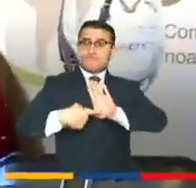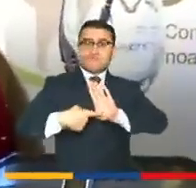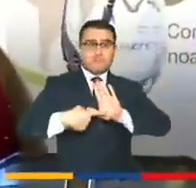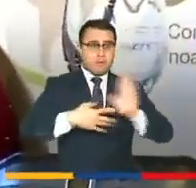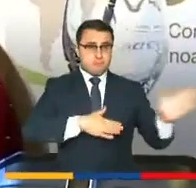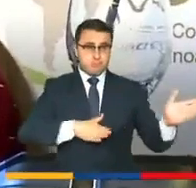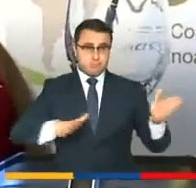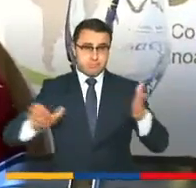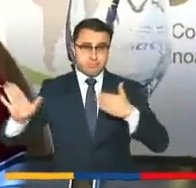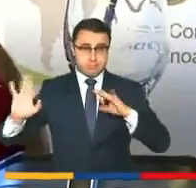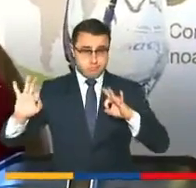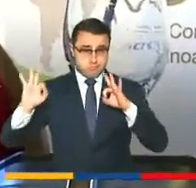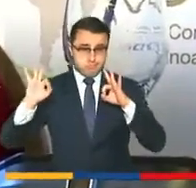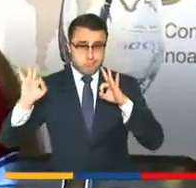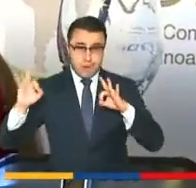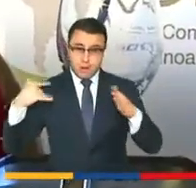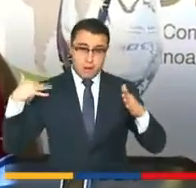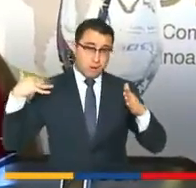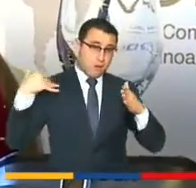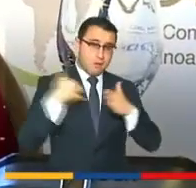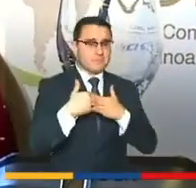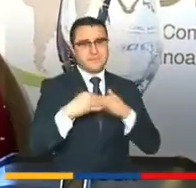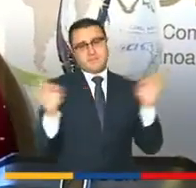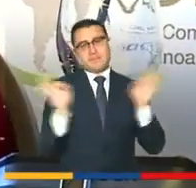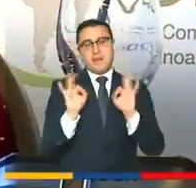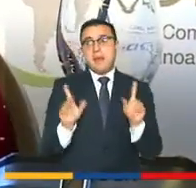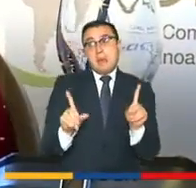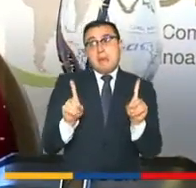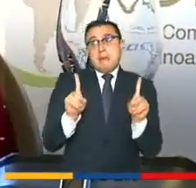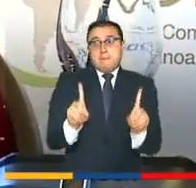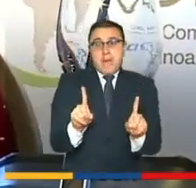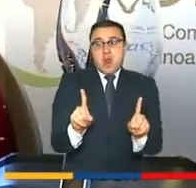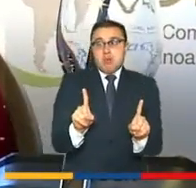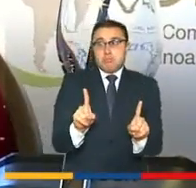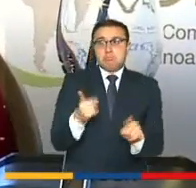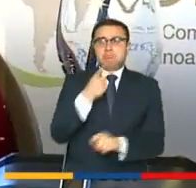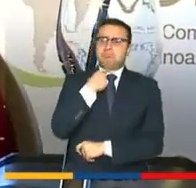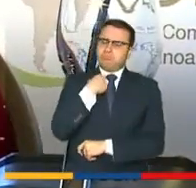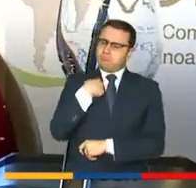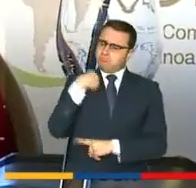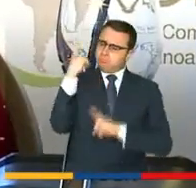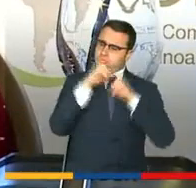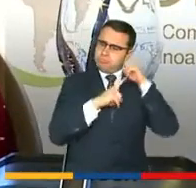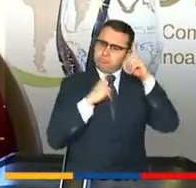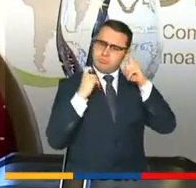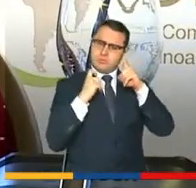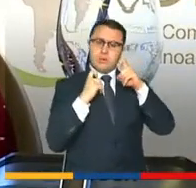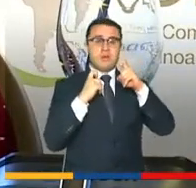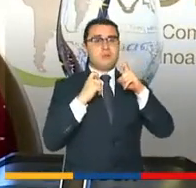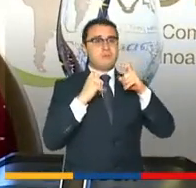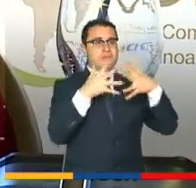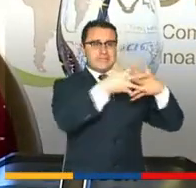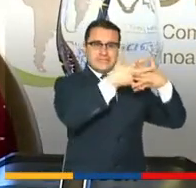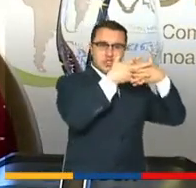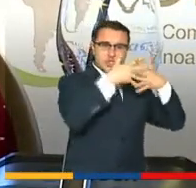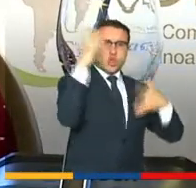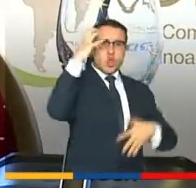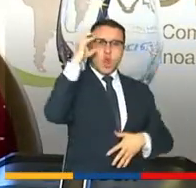esfuerzos. Pero diría que si el mercado libre de Europa Occidental y Estados